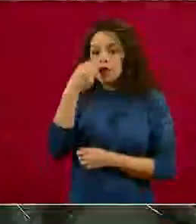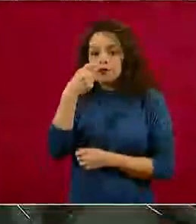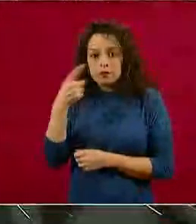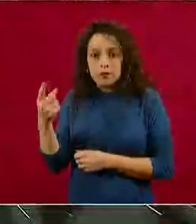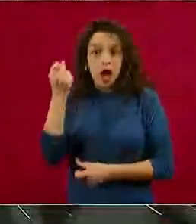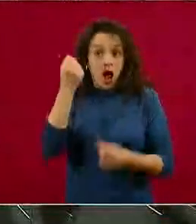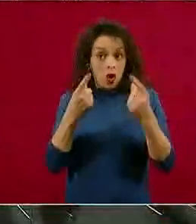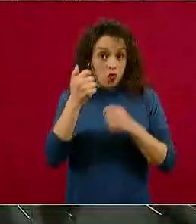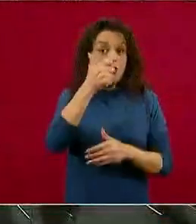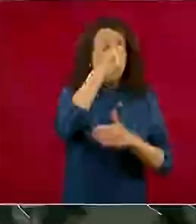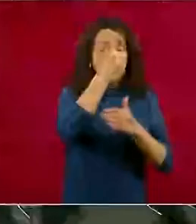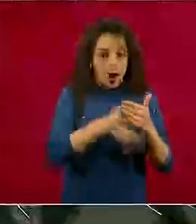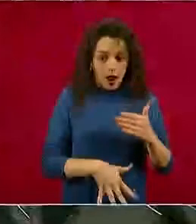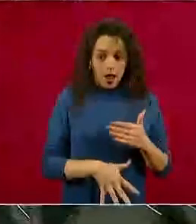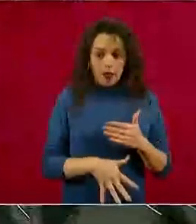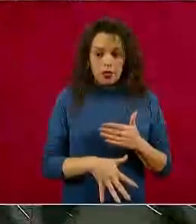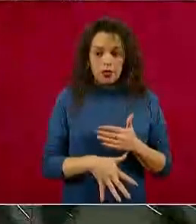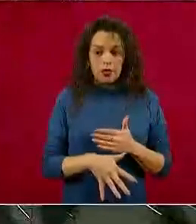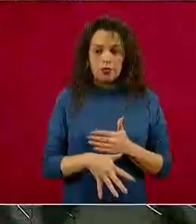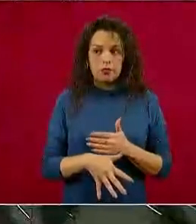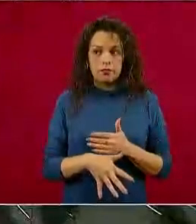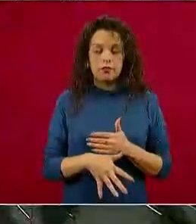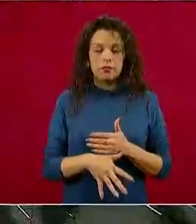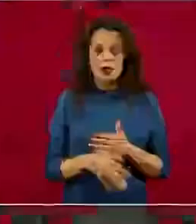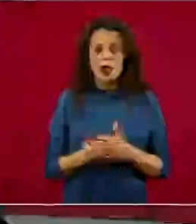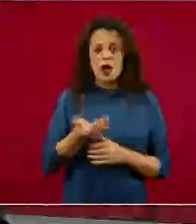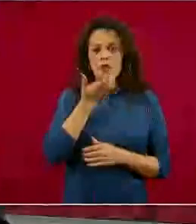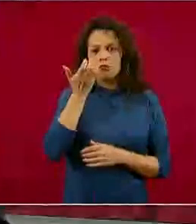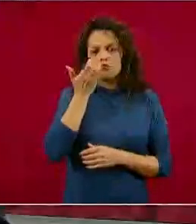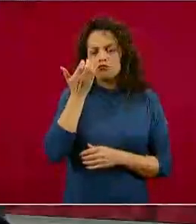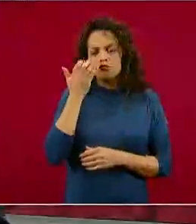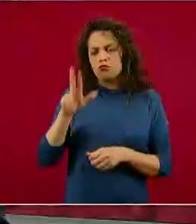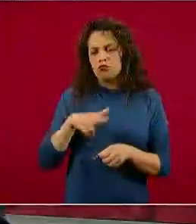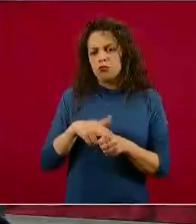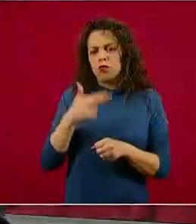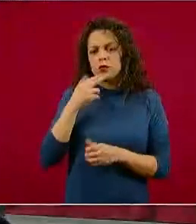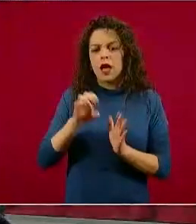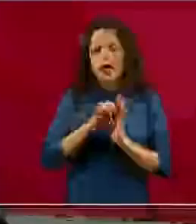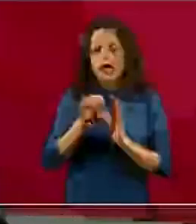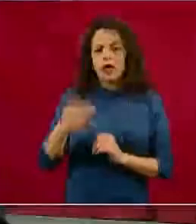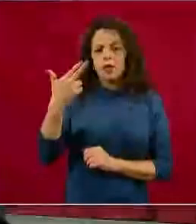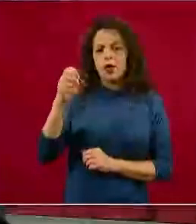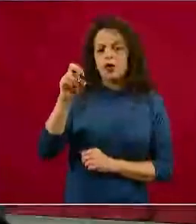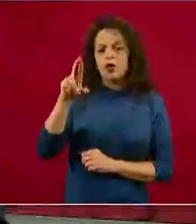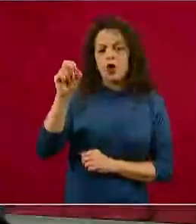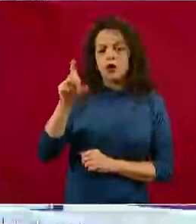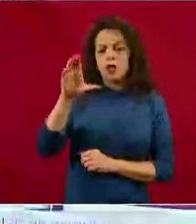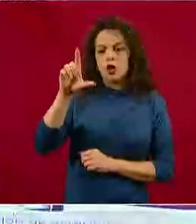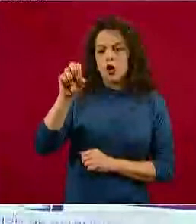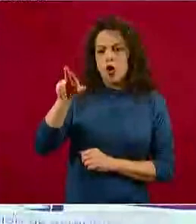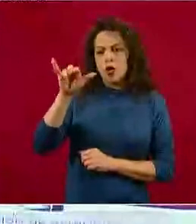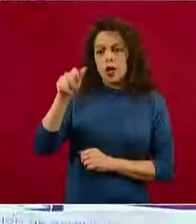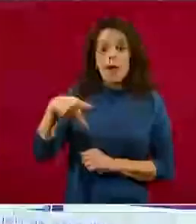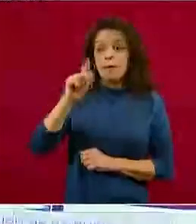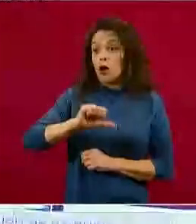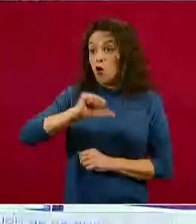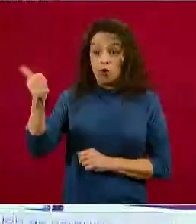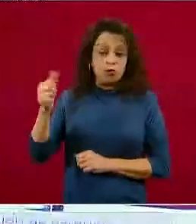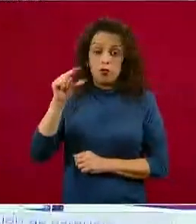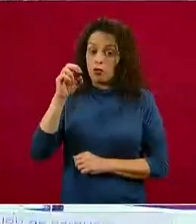baratos y de uso relativamente común, como la hidroxicloroquina, pero los otros no son baratos, son